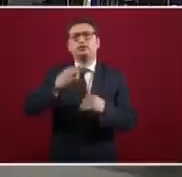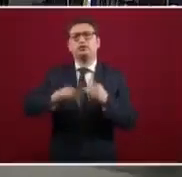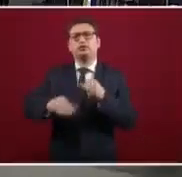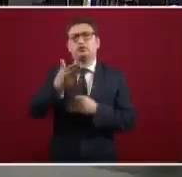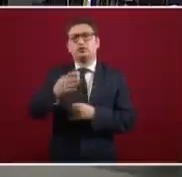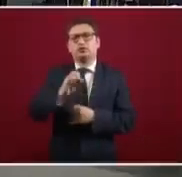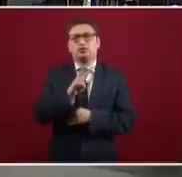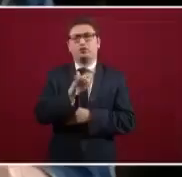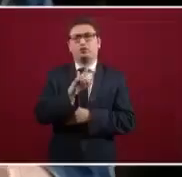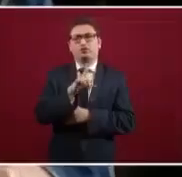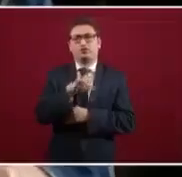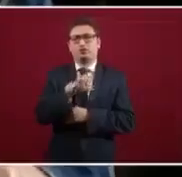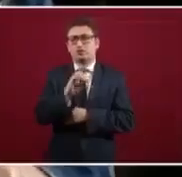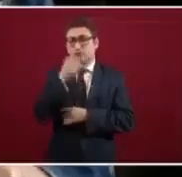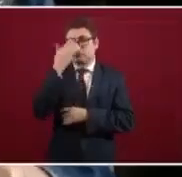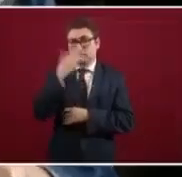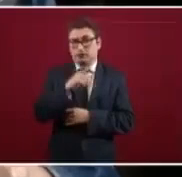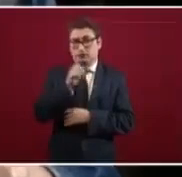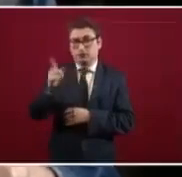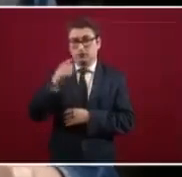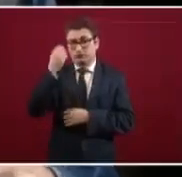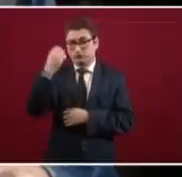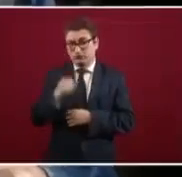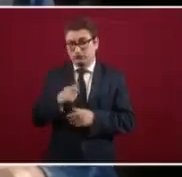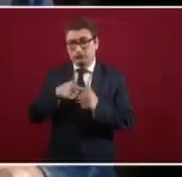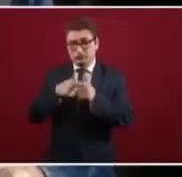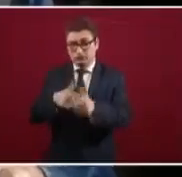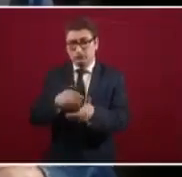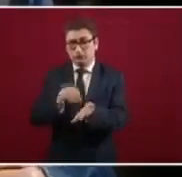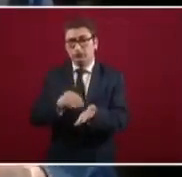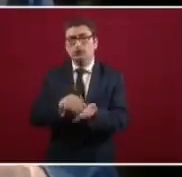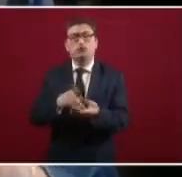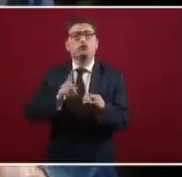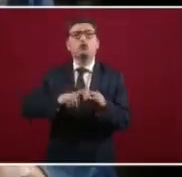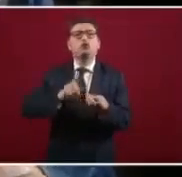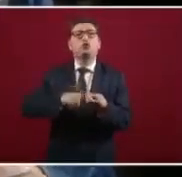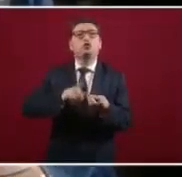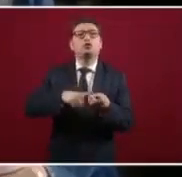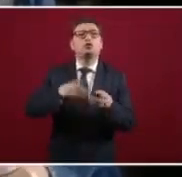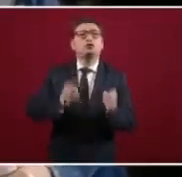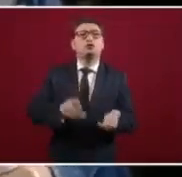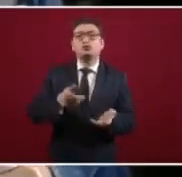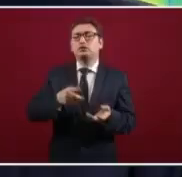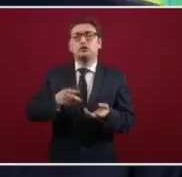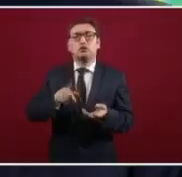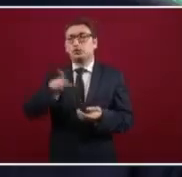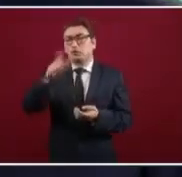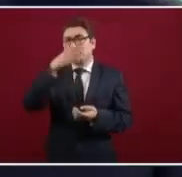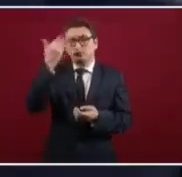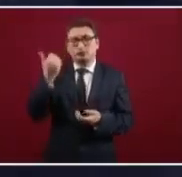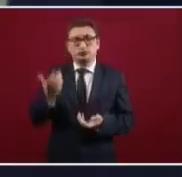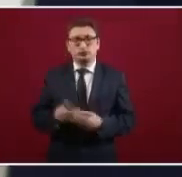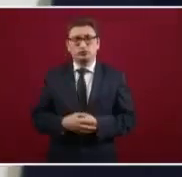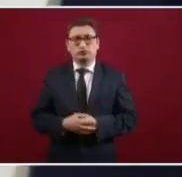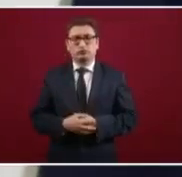vídeo saben si siguen sinaloa lo tiene localizado no saben de su paradero